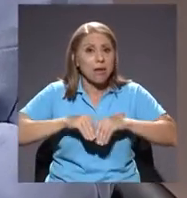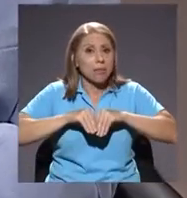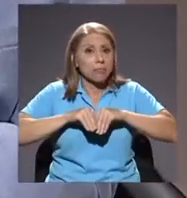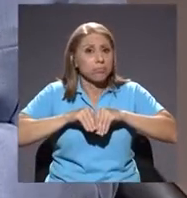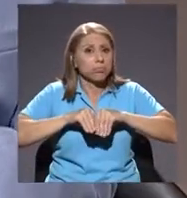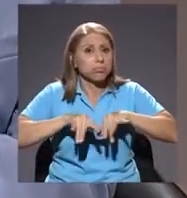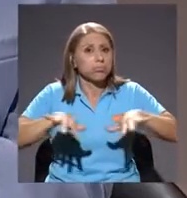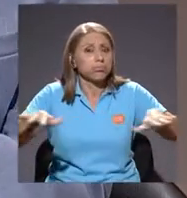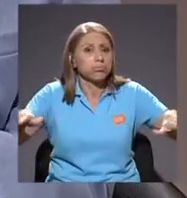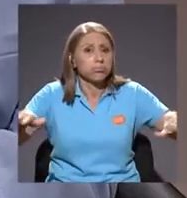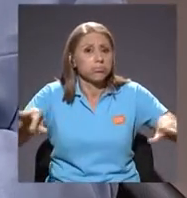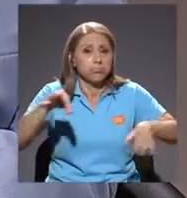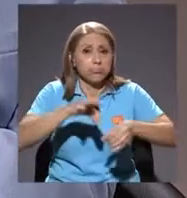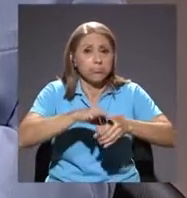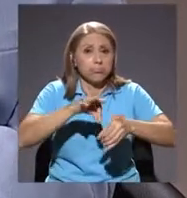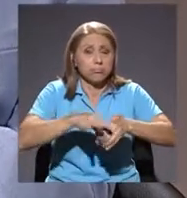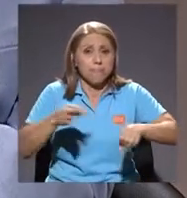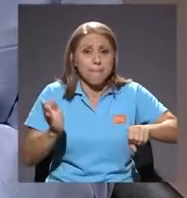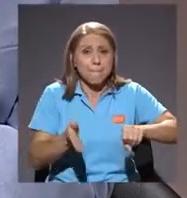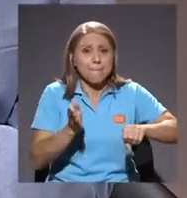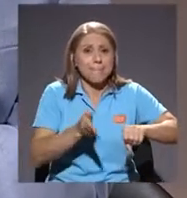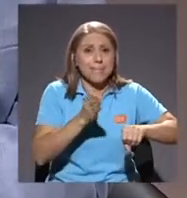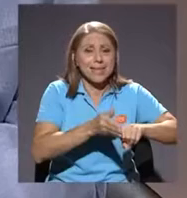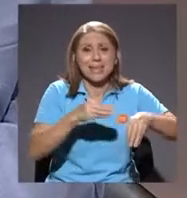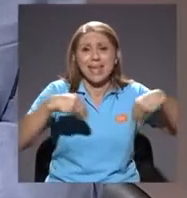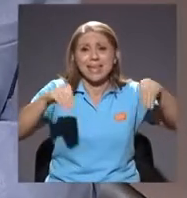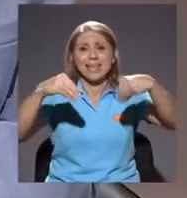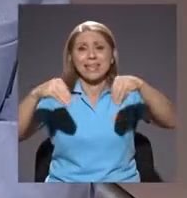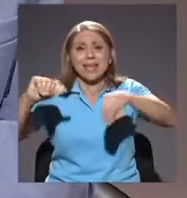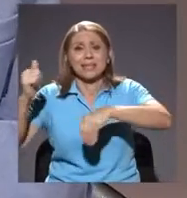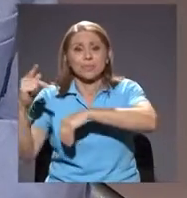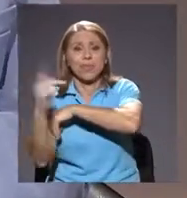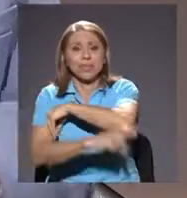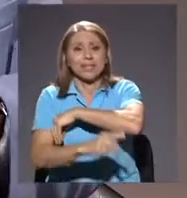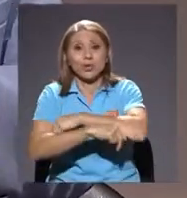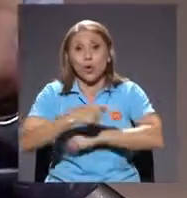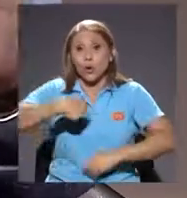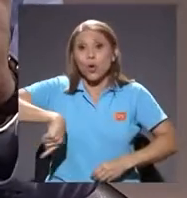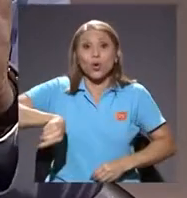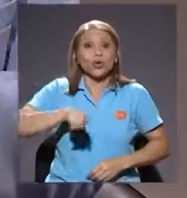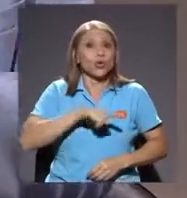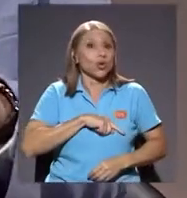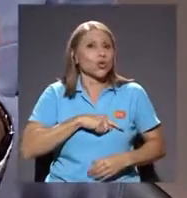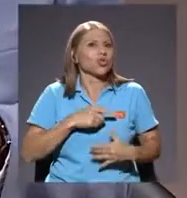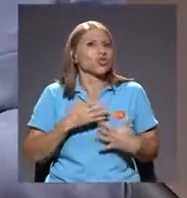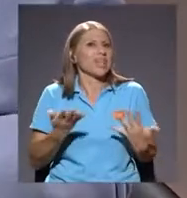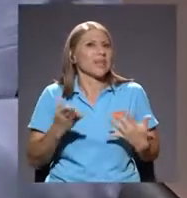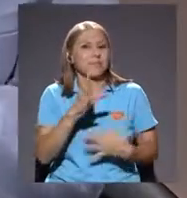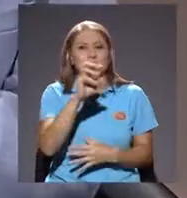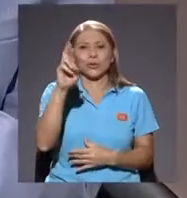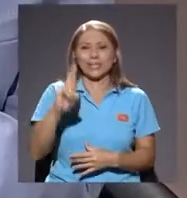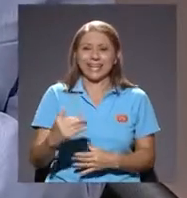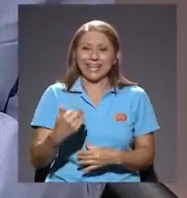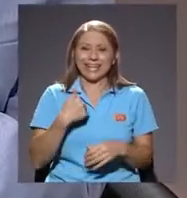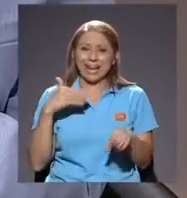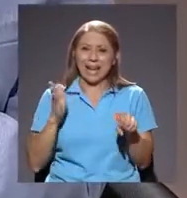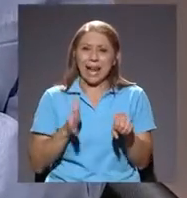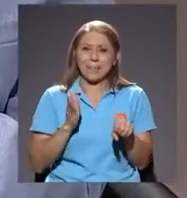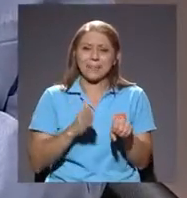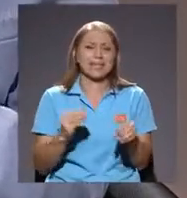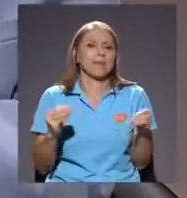piña y exportación nos convertimos como país en la piña más exquisita del mundo y